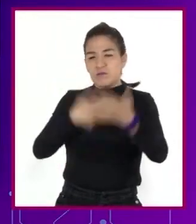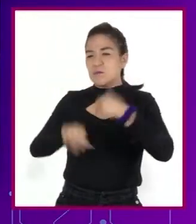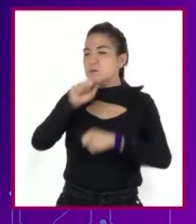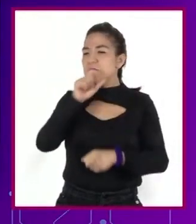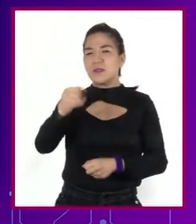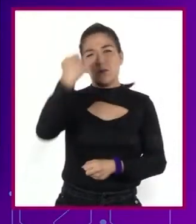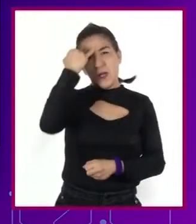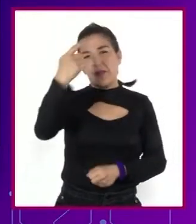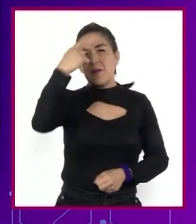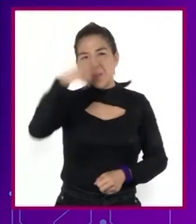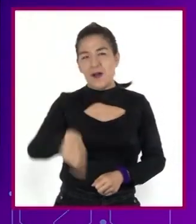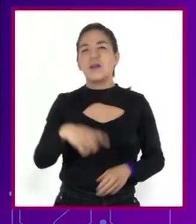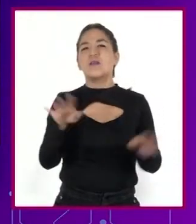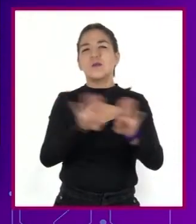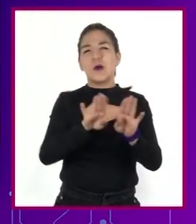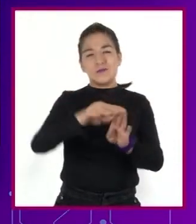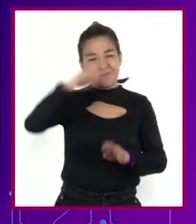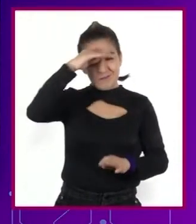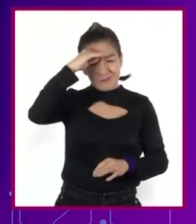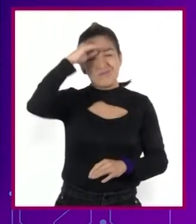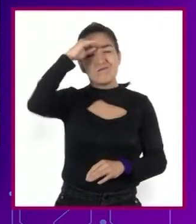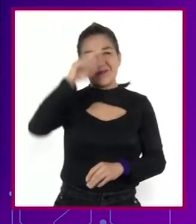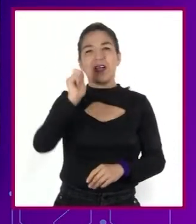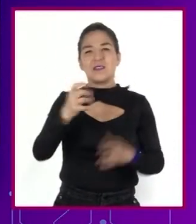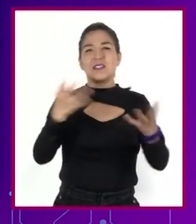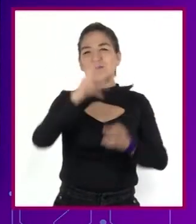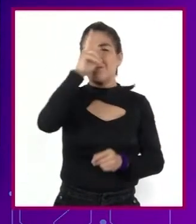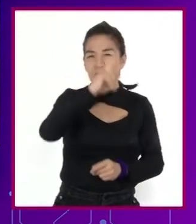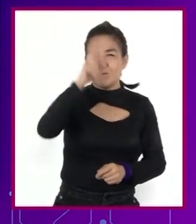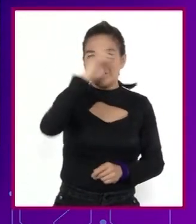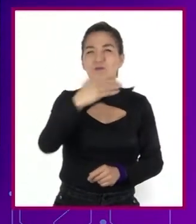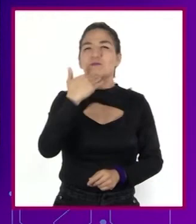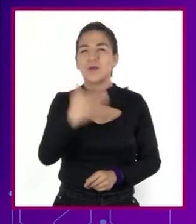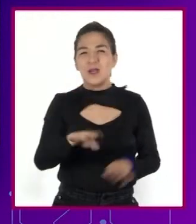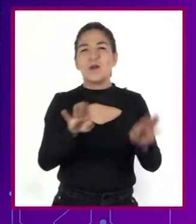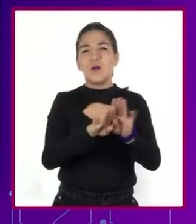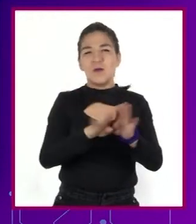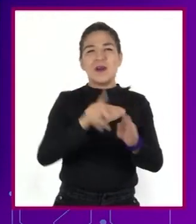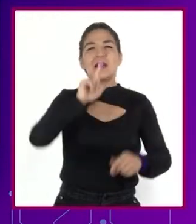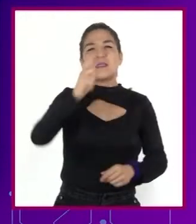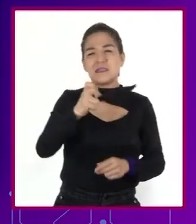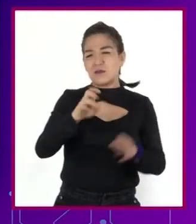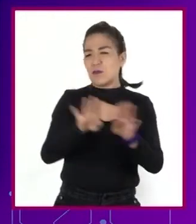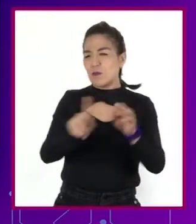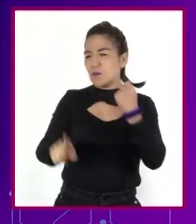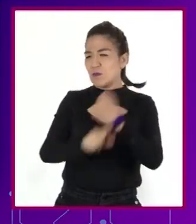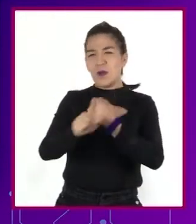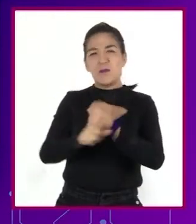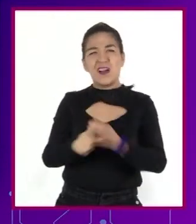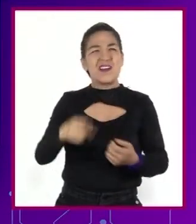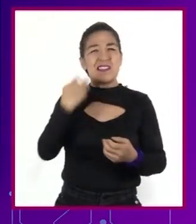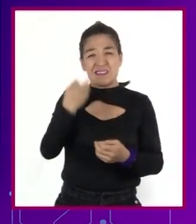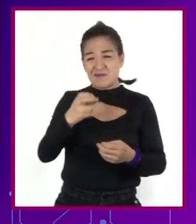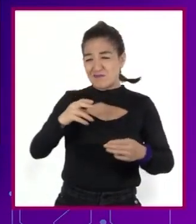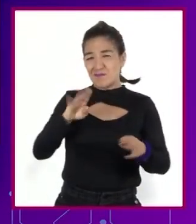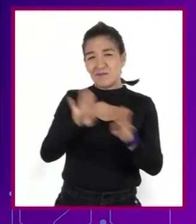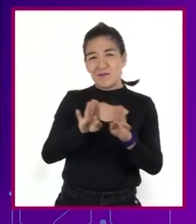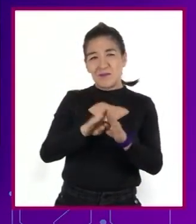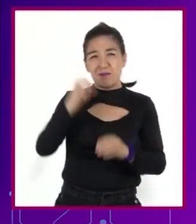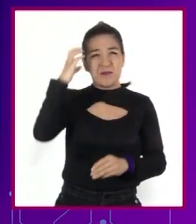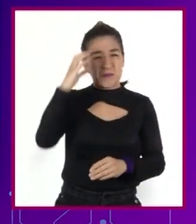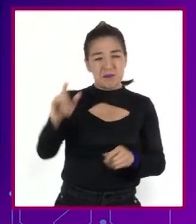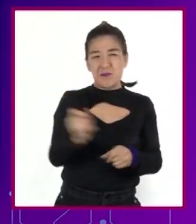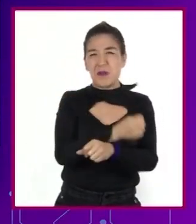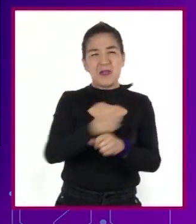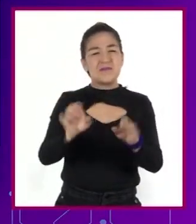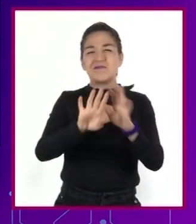ideas para actuar con inteligencia y sabiduría y resolver grandes conflictos apartándose de la violencia y logrando la